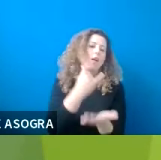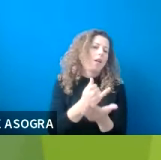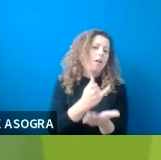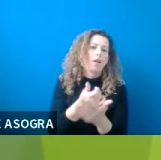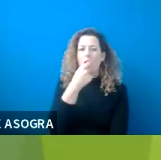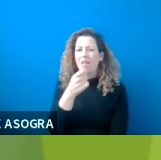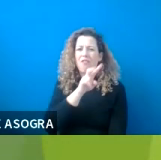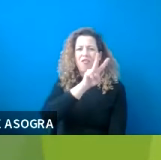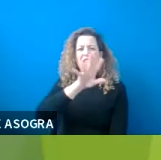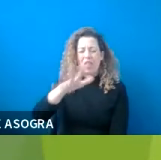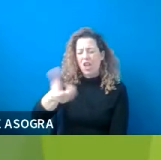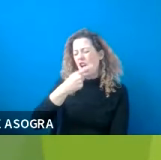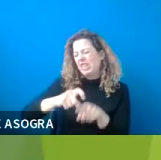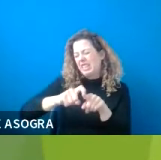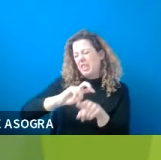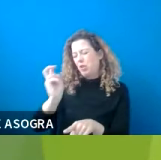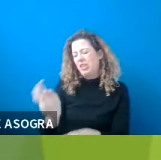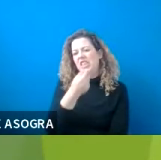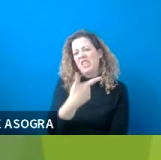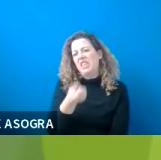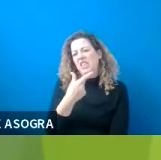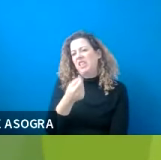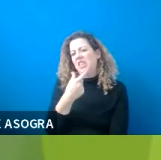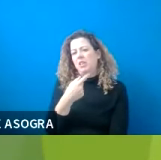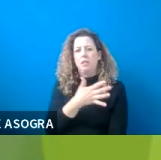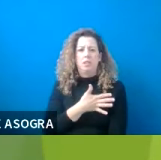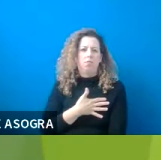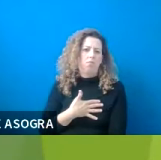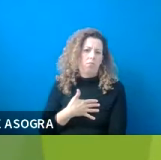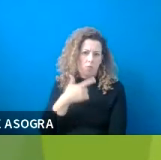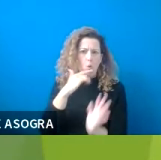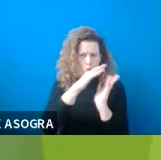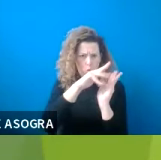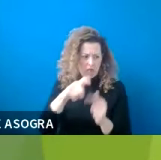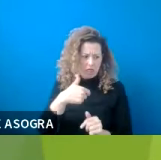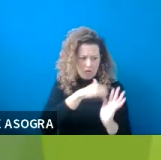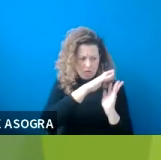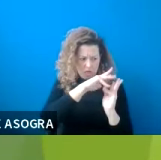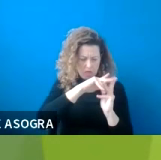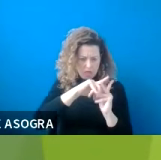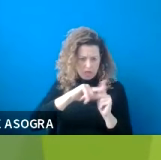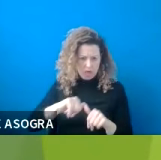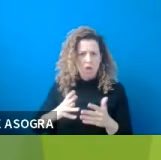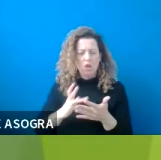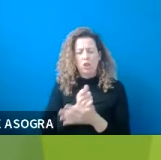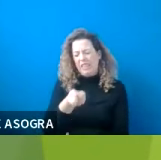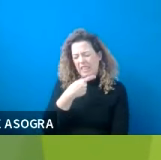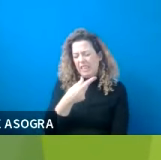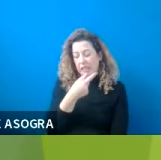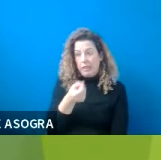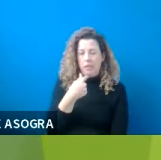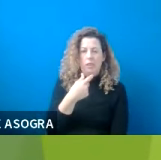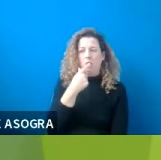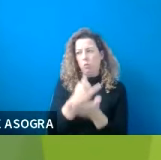25 psicofármacos distintos. Eso fue haciendo cuenta de todos los psicofármacos que